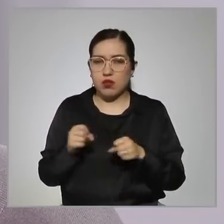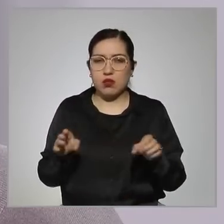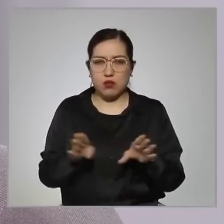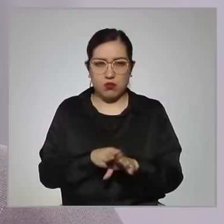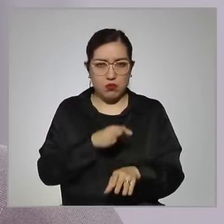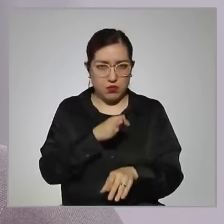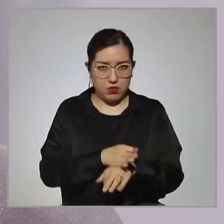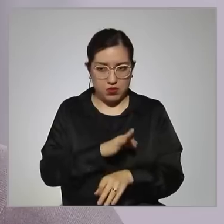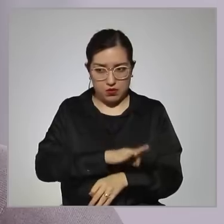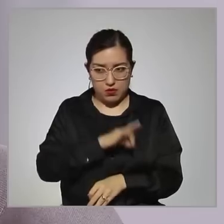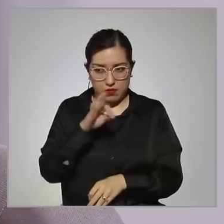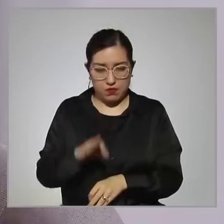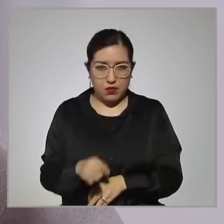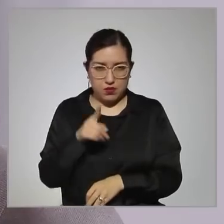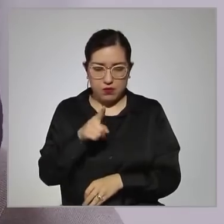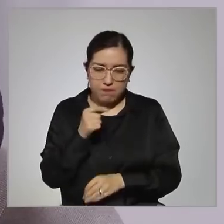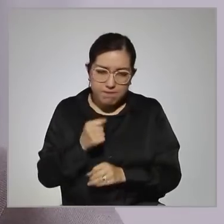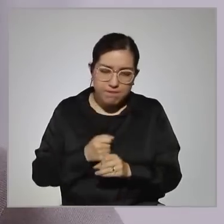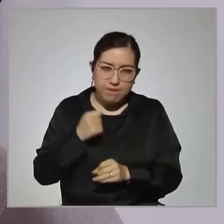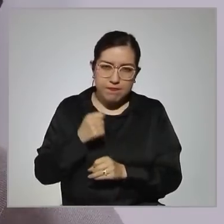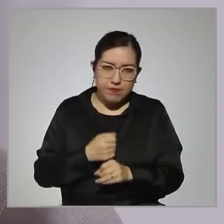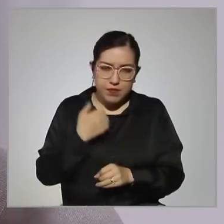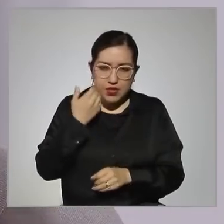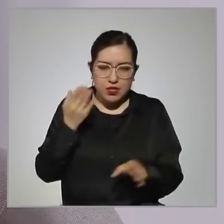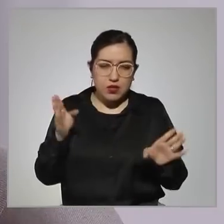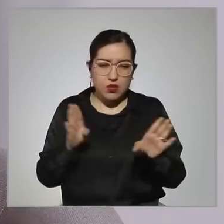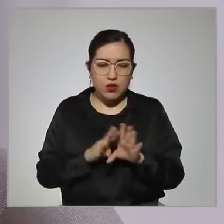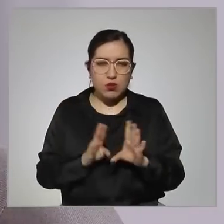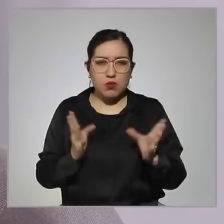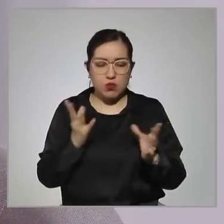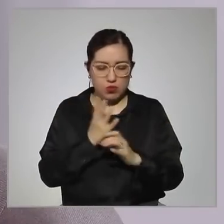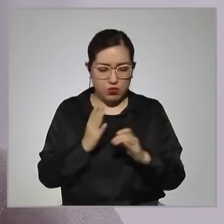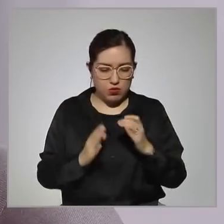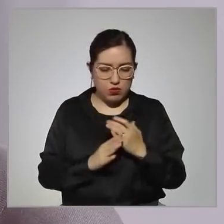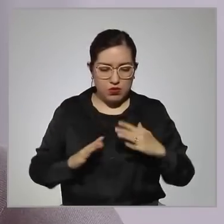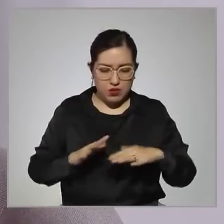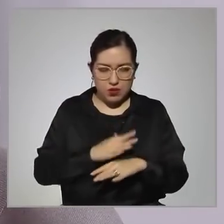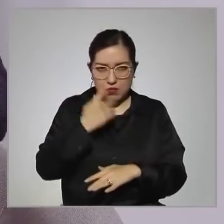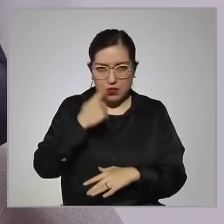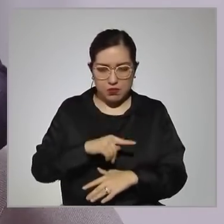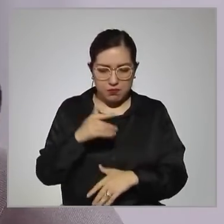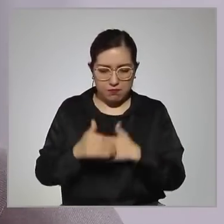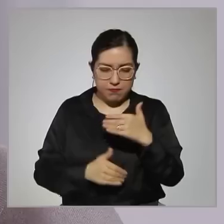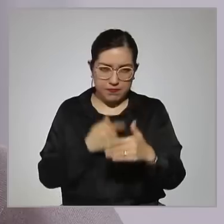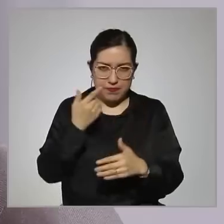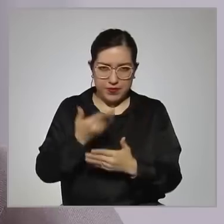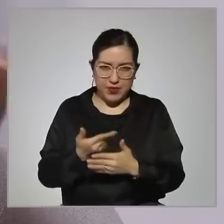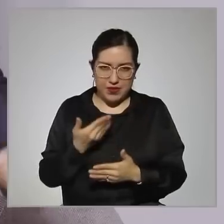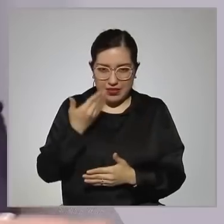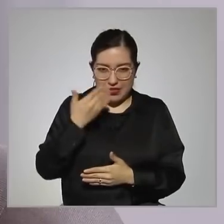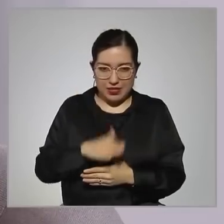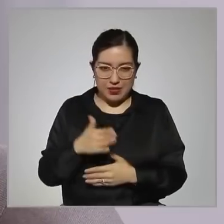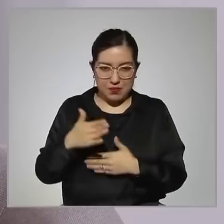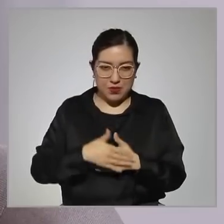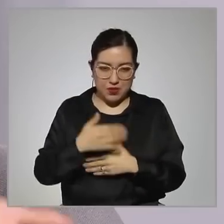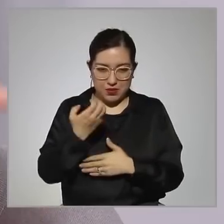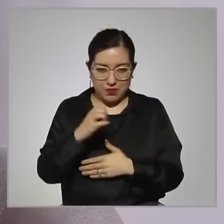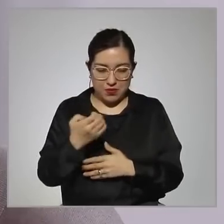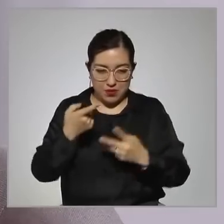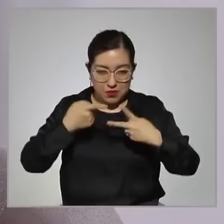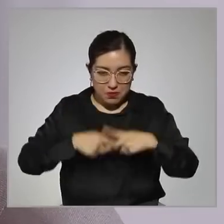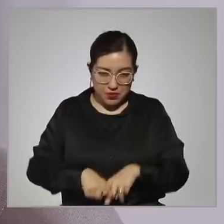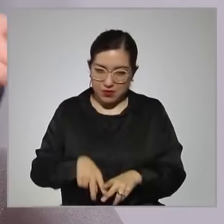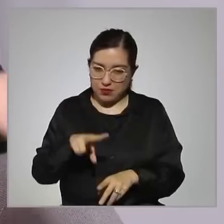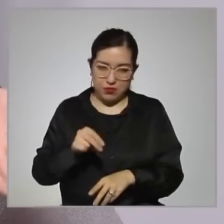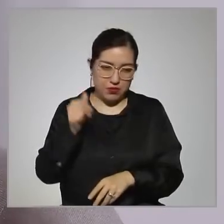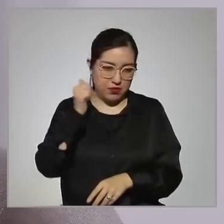fechas, que estás tratando de generar todos estos mecanismos para llegar como habías prometido a principio de año y no siempre lo logras.